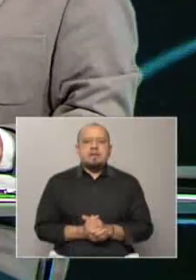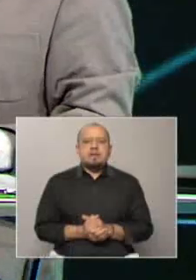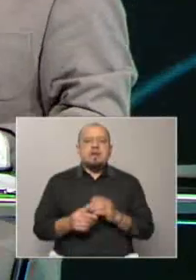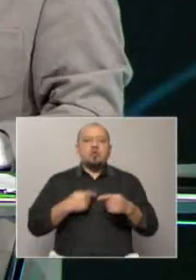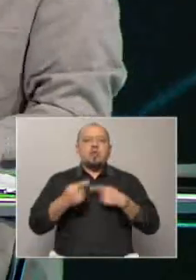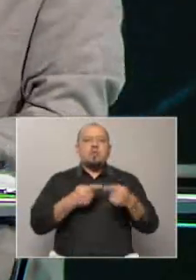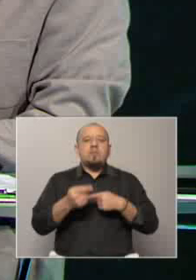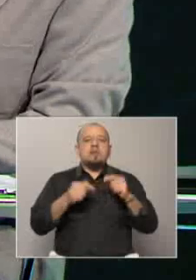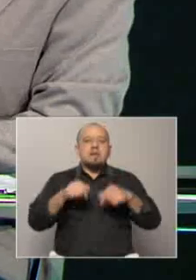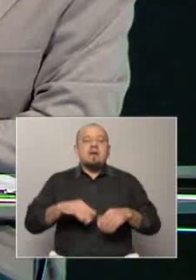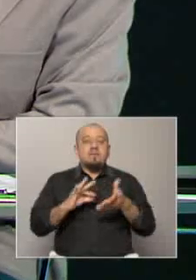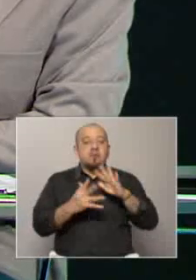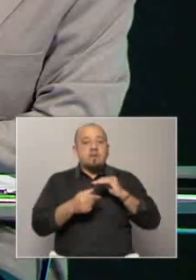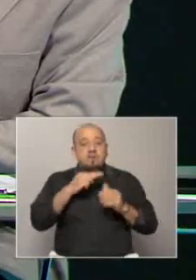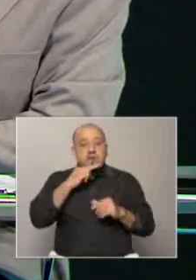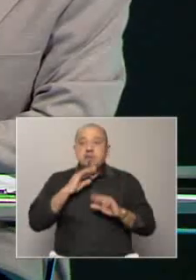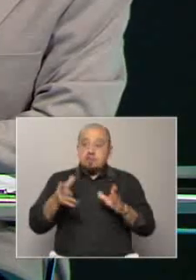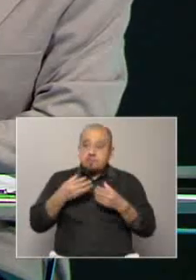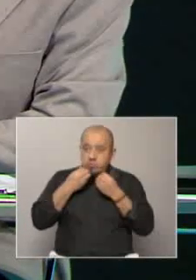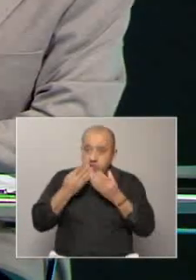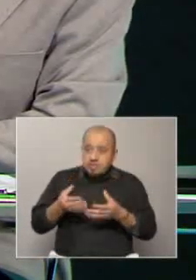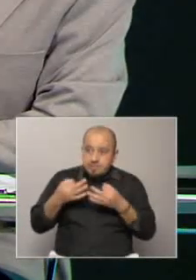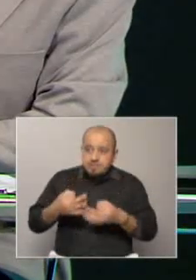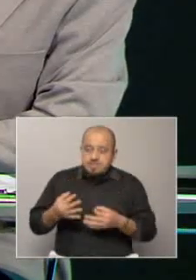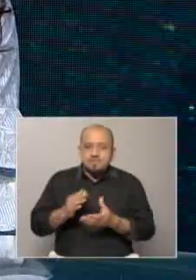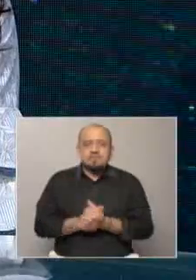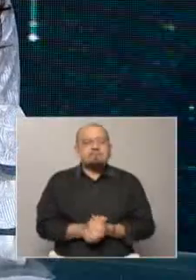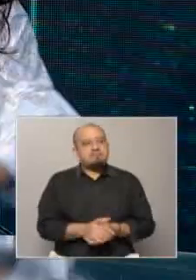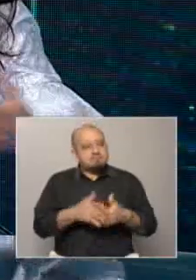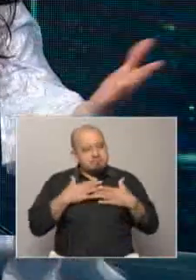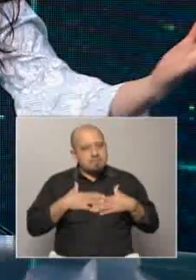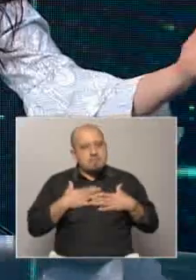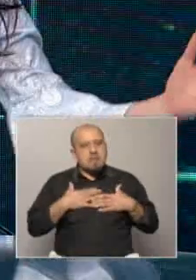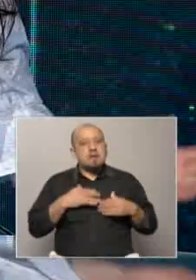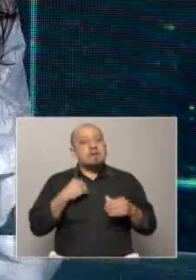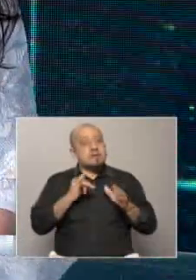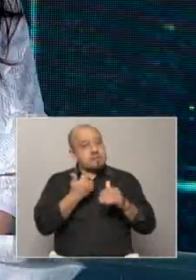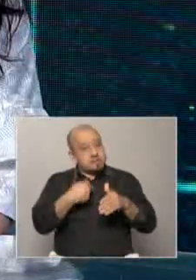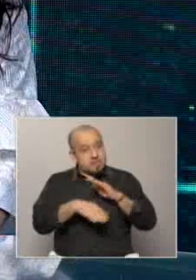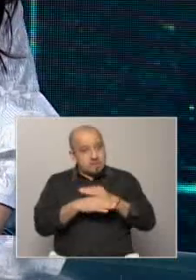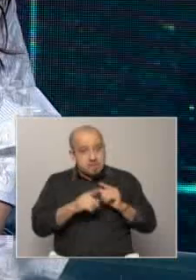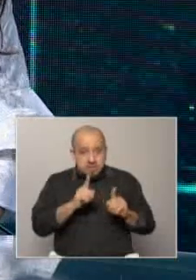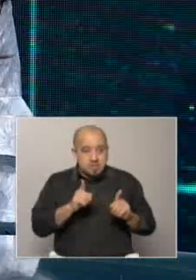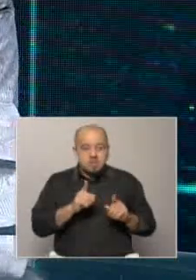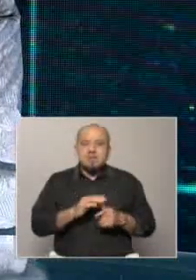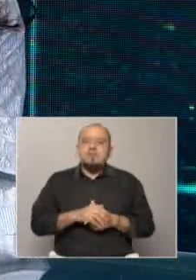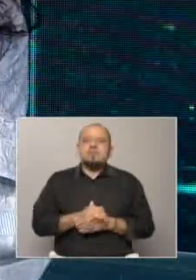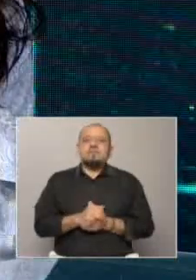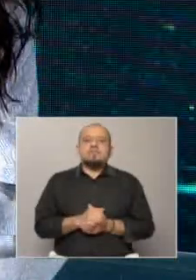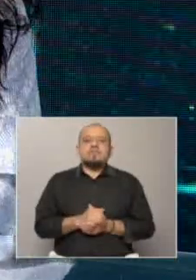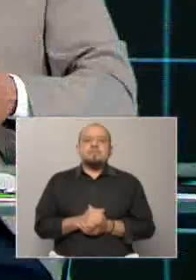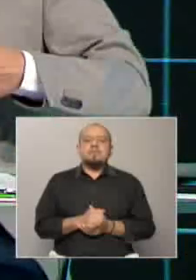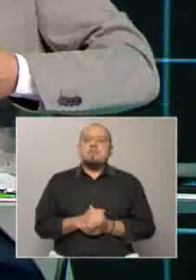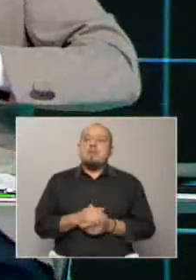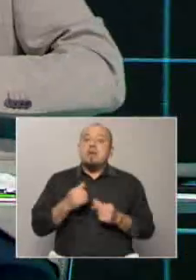Seguimos en la letra chica en modo viernes. Bueno, ¿cómo están pasando? Muy bien, muy bien. Por suerte. Sí, ya se quieren en ir. En grata compañía. Ah, bien, me gusta. Con los compañeros. Me